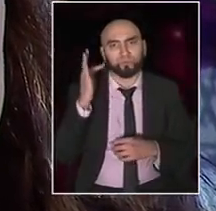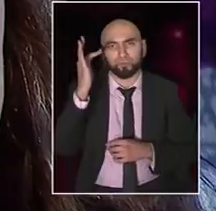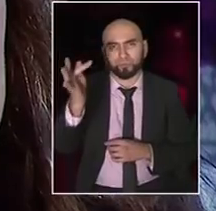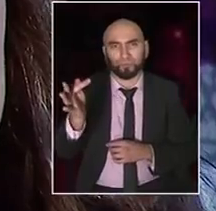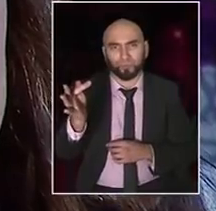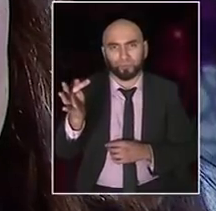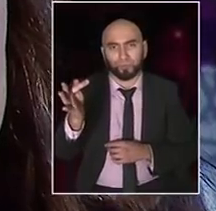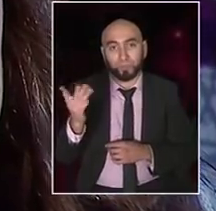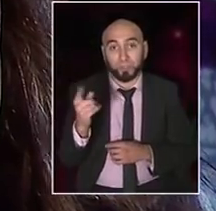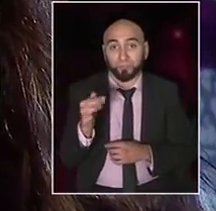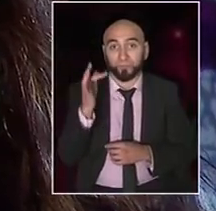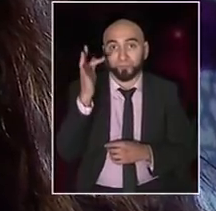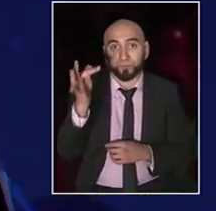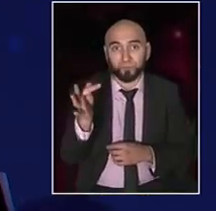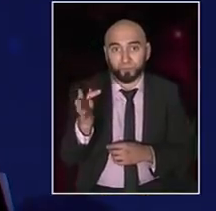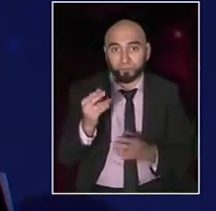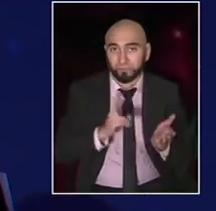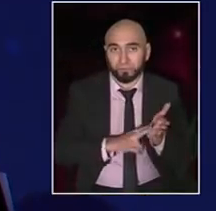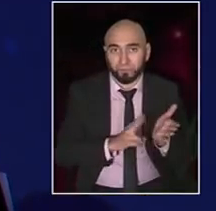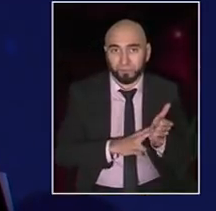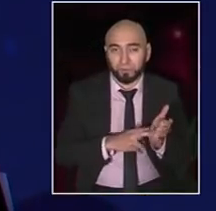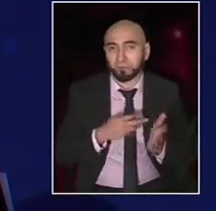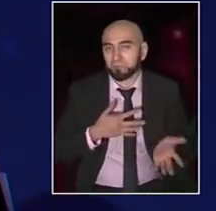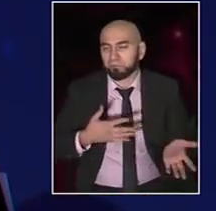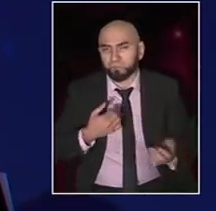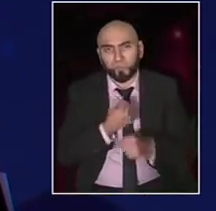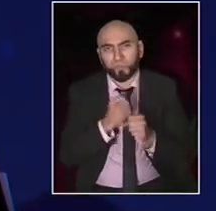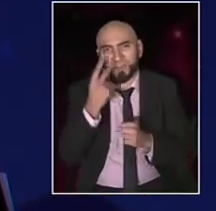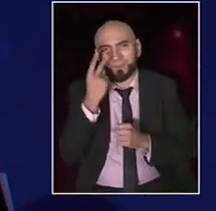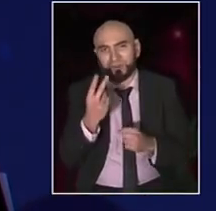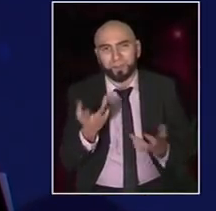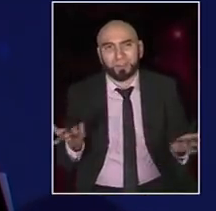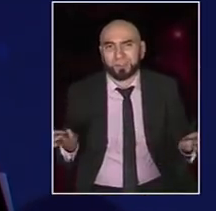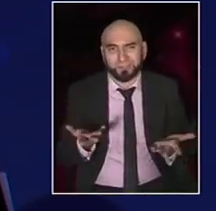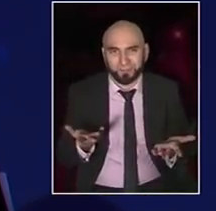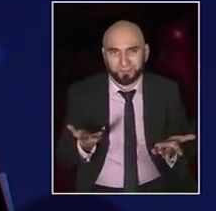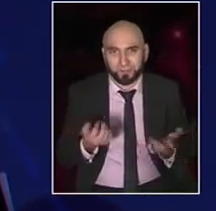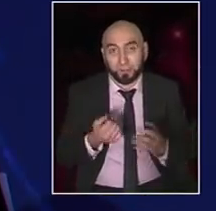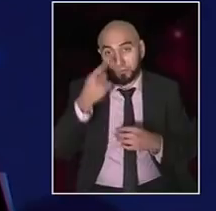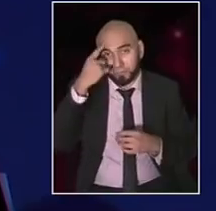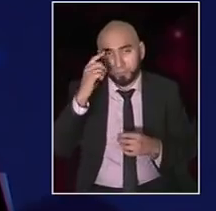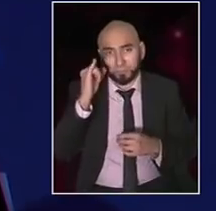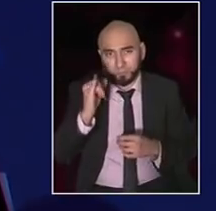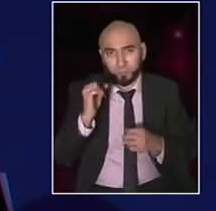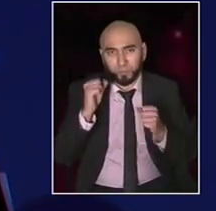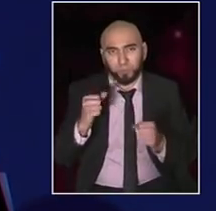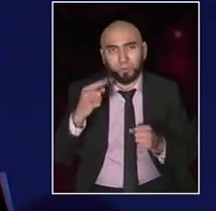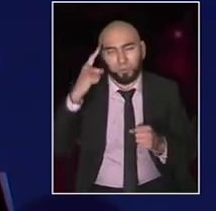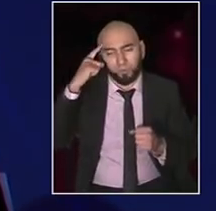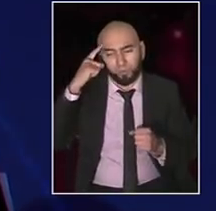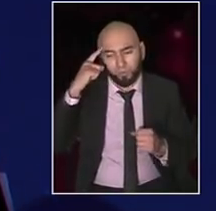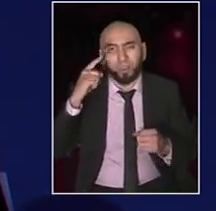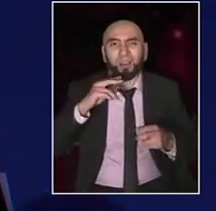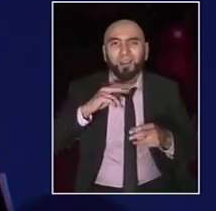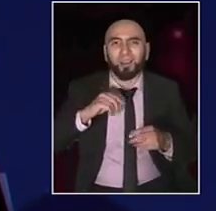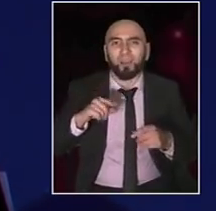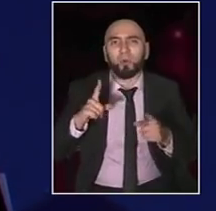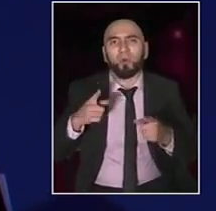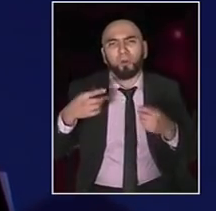que ciertamente no podemos conocer, pero sobre el cual sí podemos hacer conjeturas. Y en este